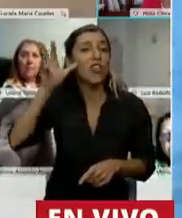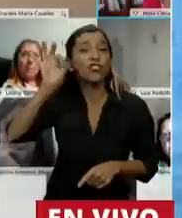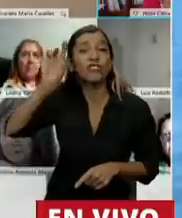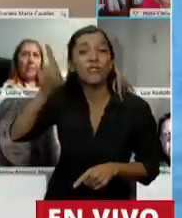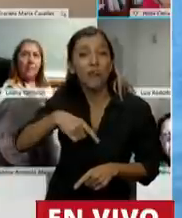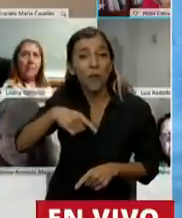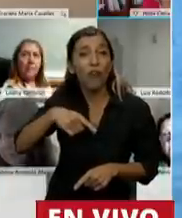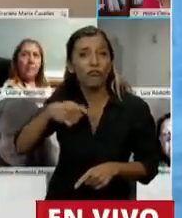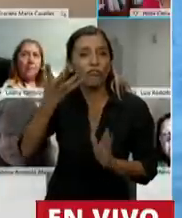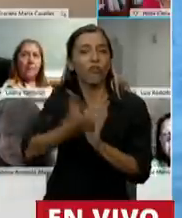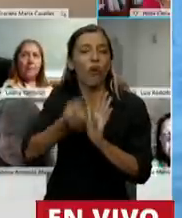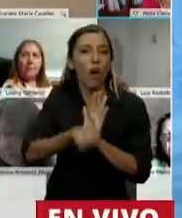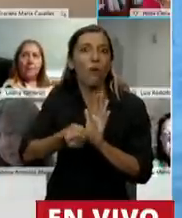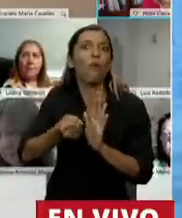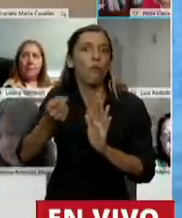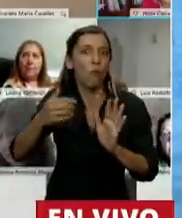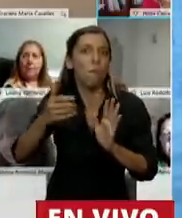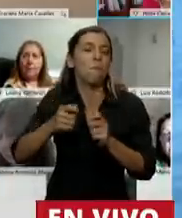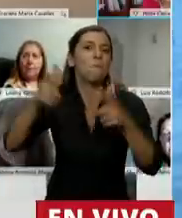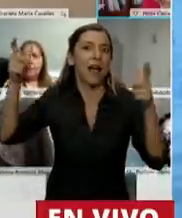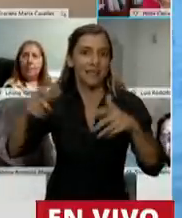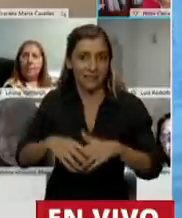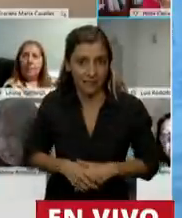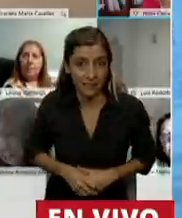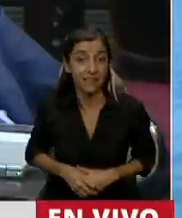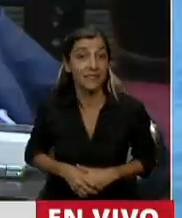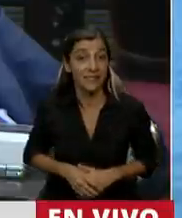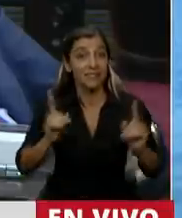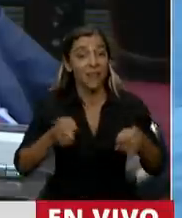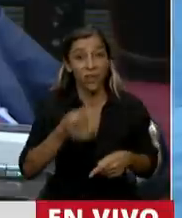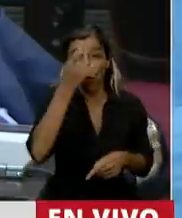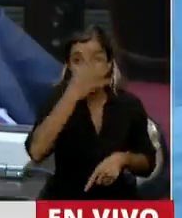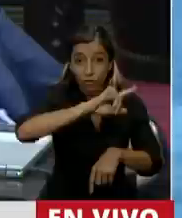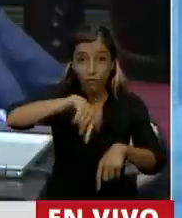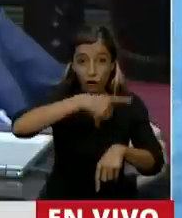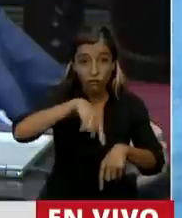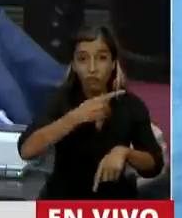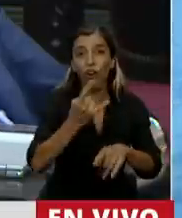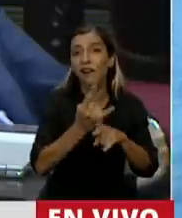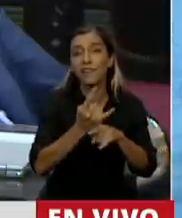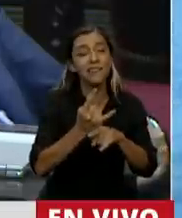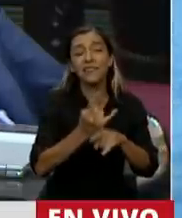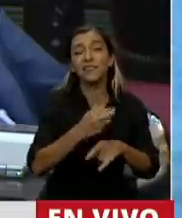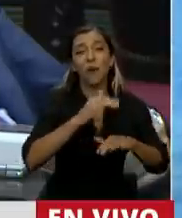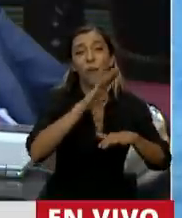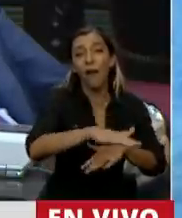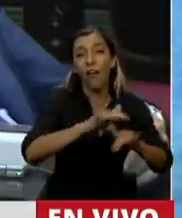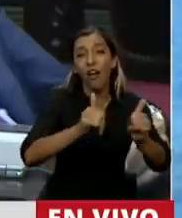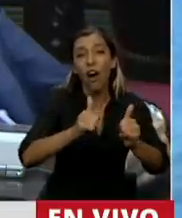de embarazo. Además, cada 12 horas una niña o un adolescente da a luz y